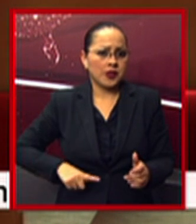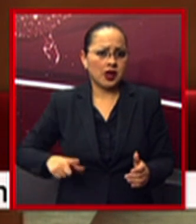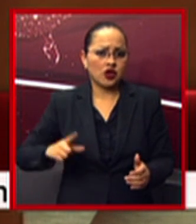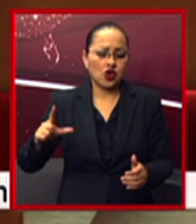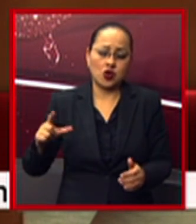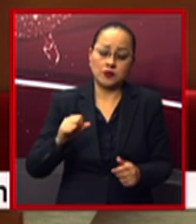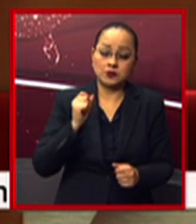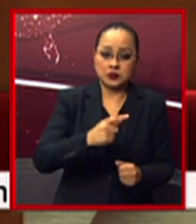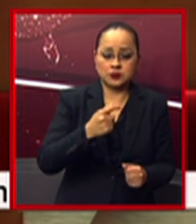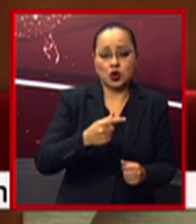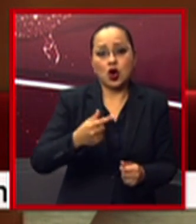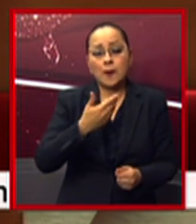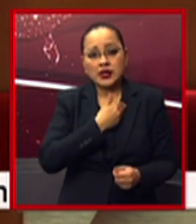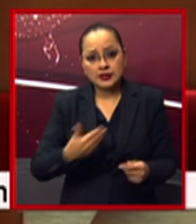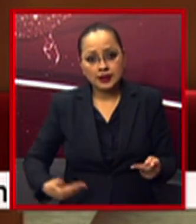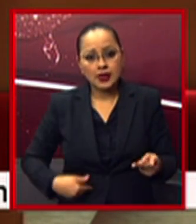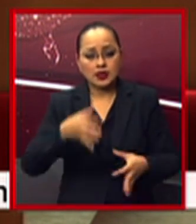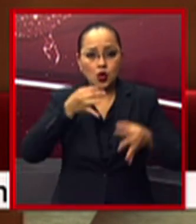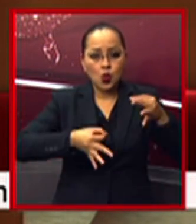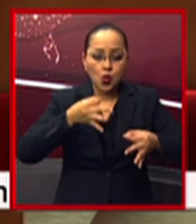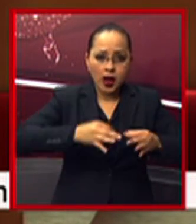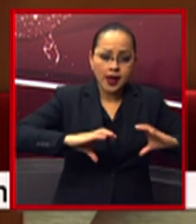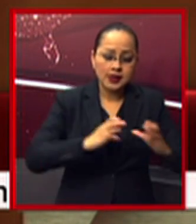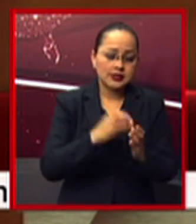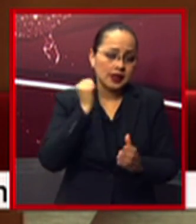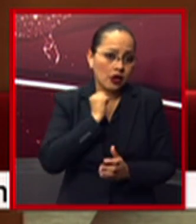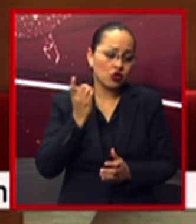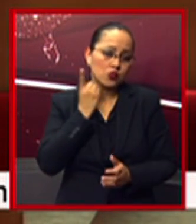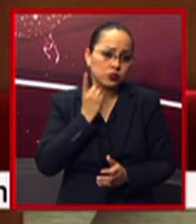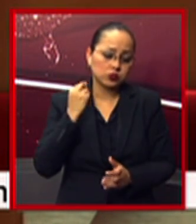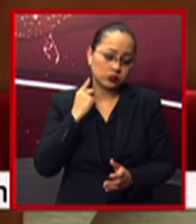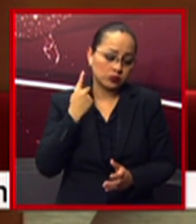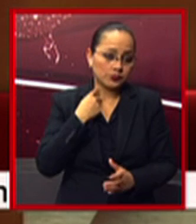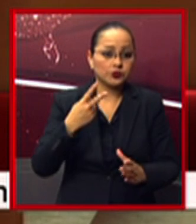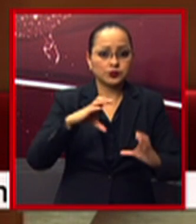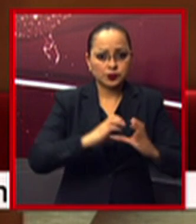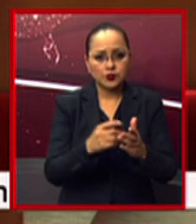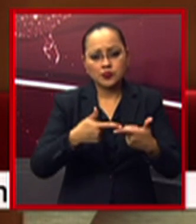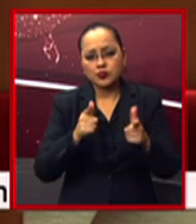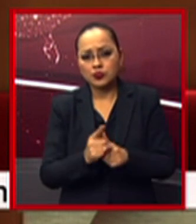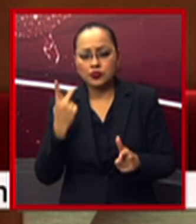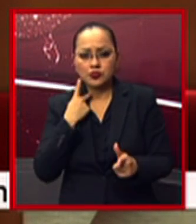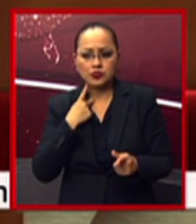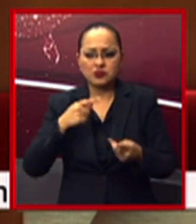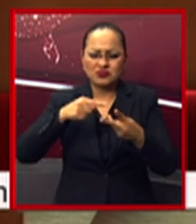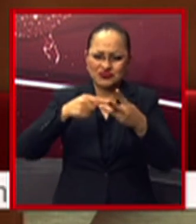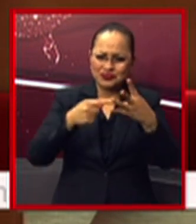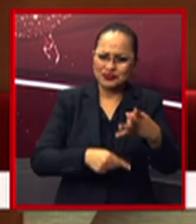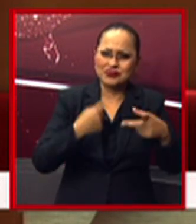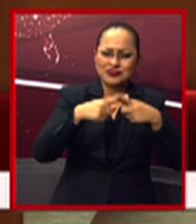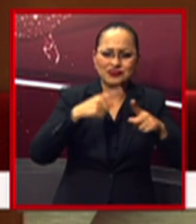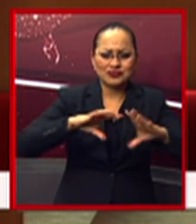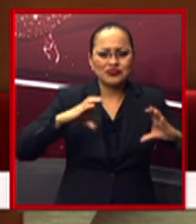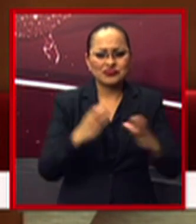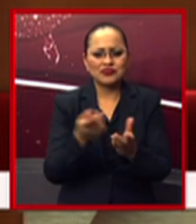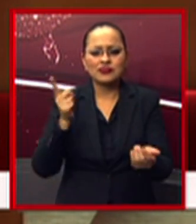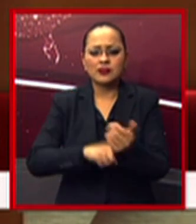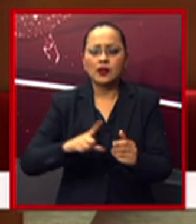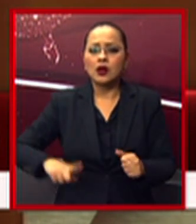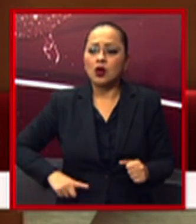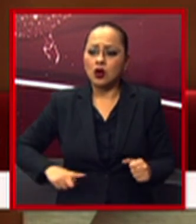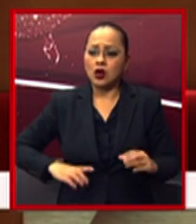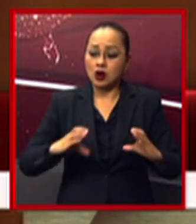ejecutivo, legislativo y judicial, órganos autónomos, partidos políticos, fideicomisos y fondos públicos de la